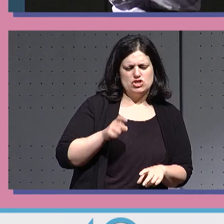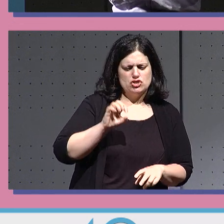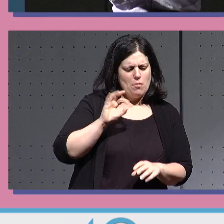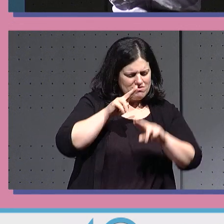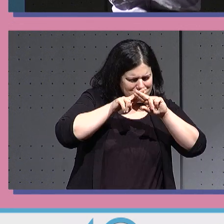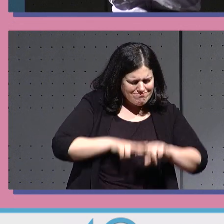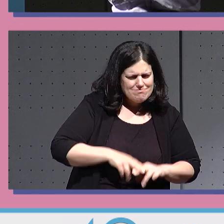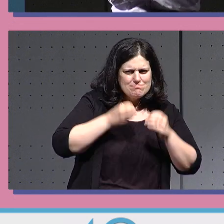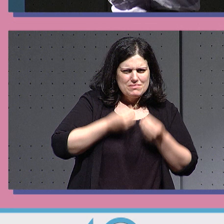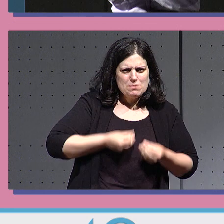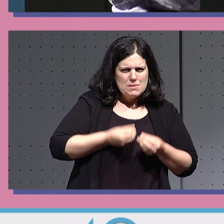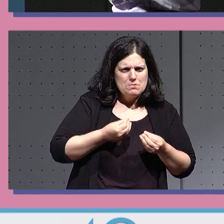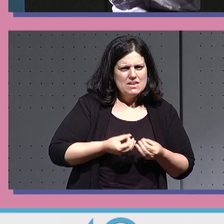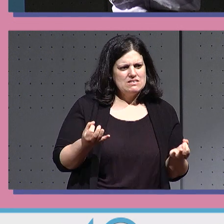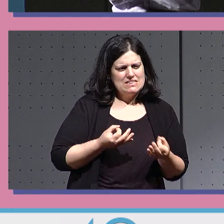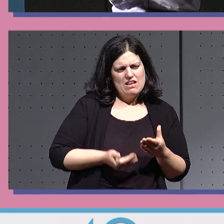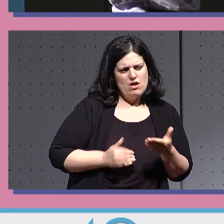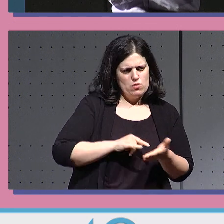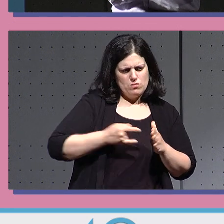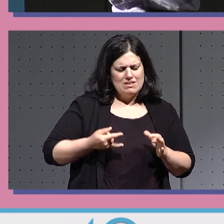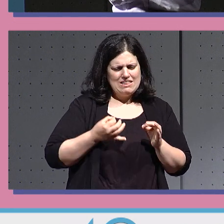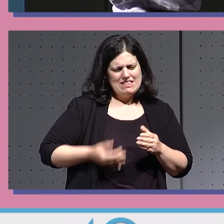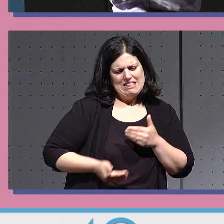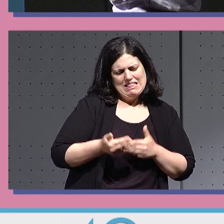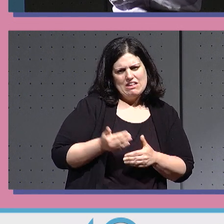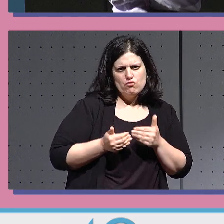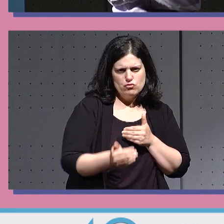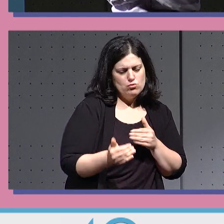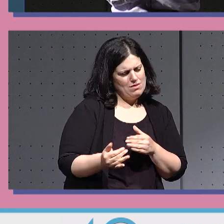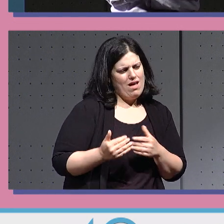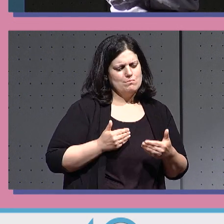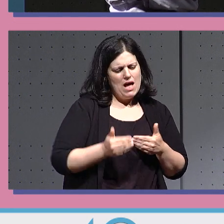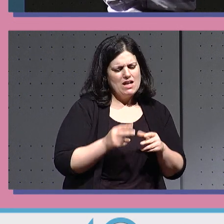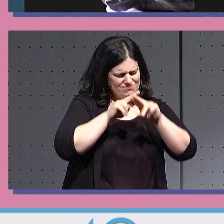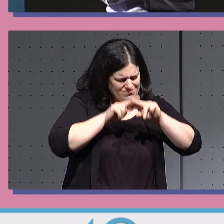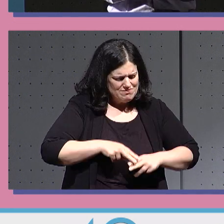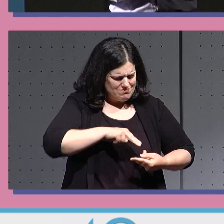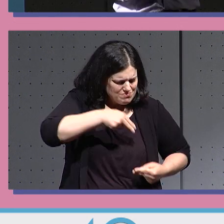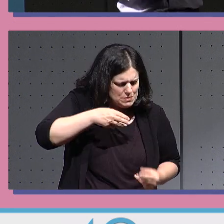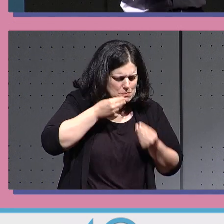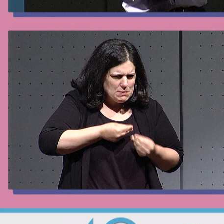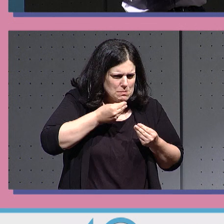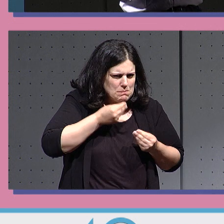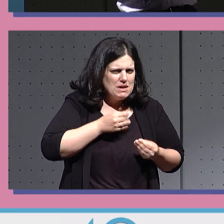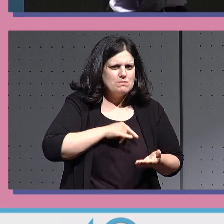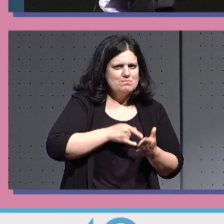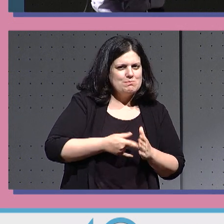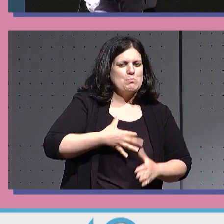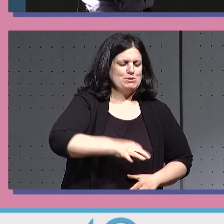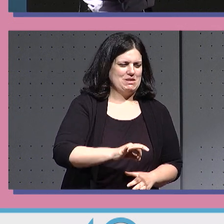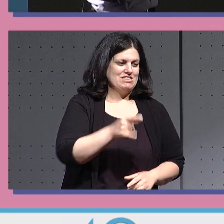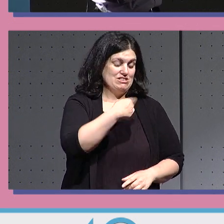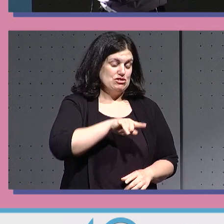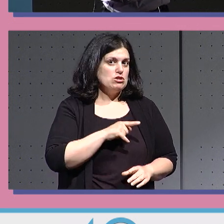venir guías, se están produciendo ya guías recientes para hacerlo. Mientras no las había, yo y el grupo de Gregorio